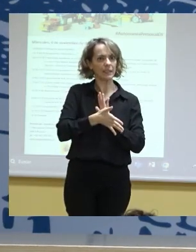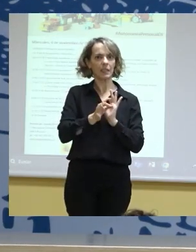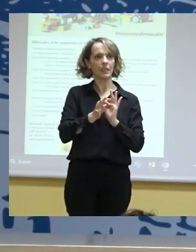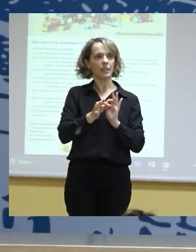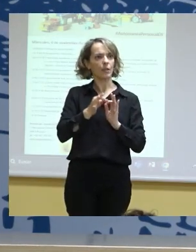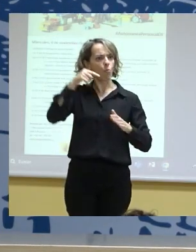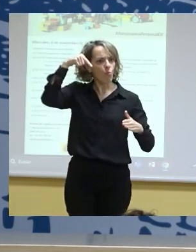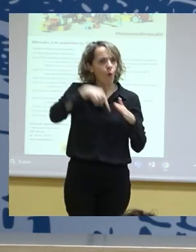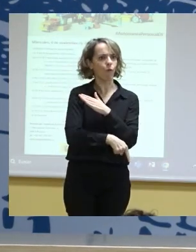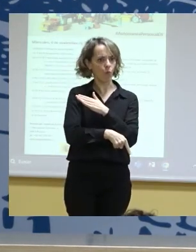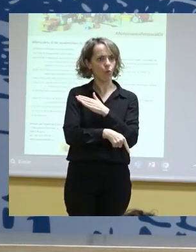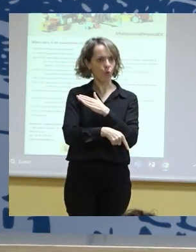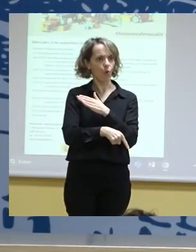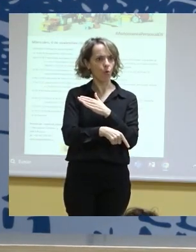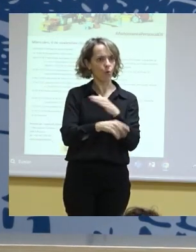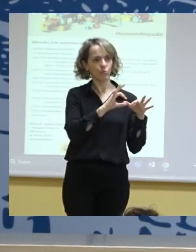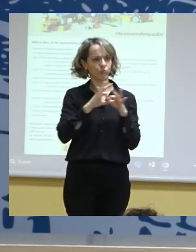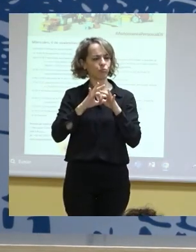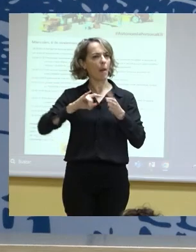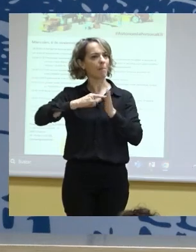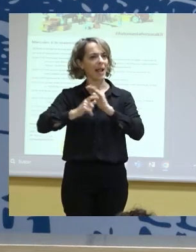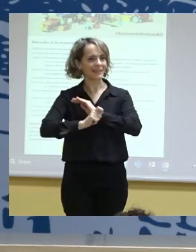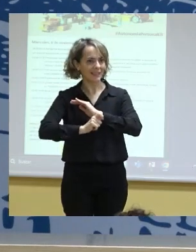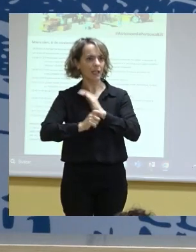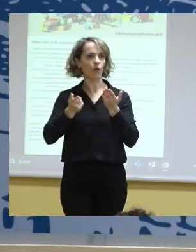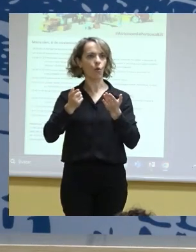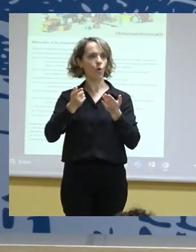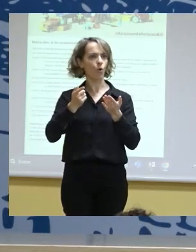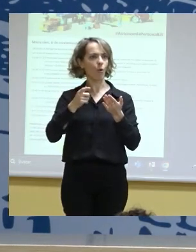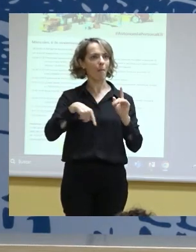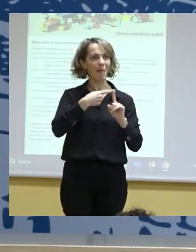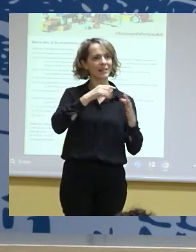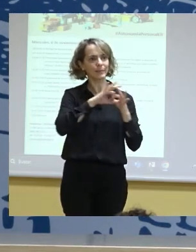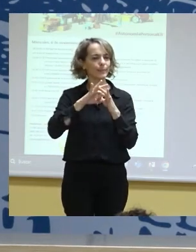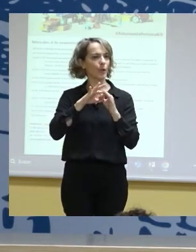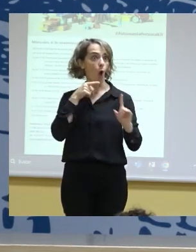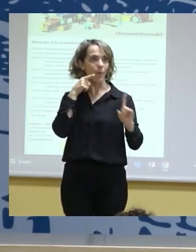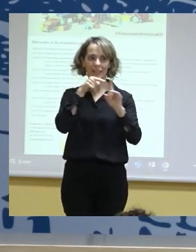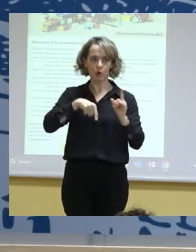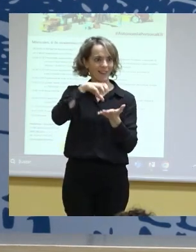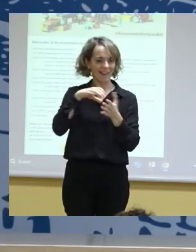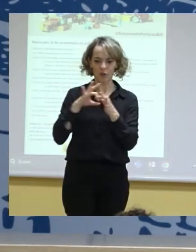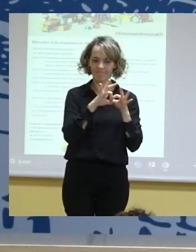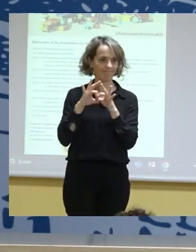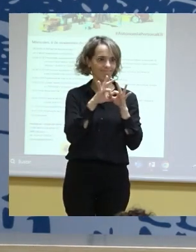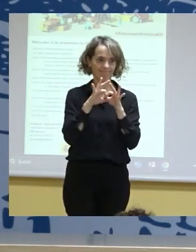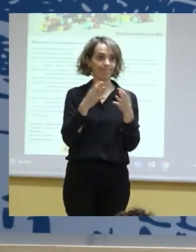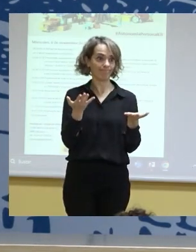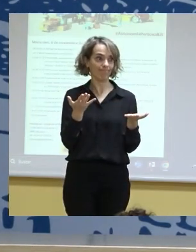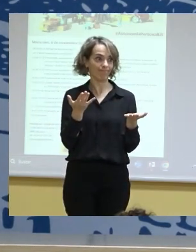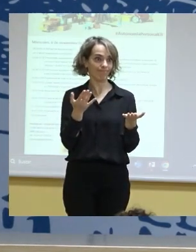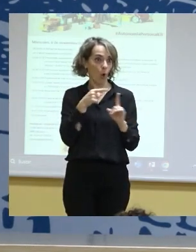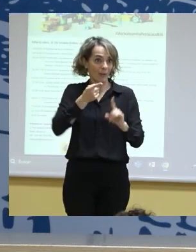en el plan estratégico y en la misión de este centro. Para eso también estamos y para eso